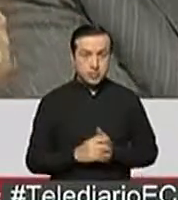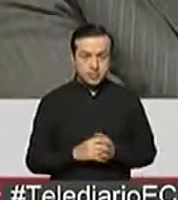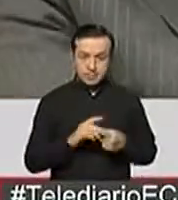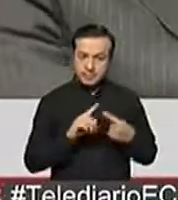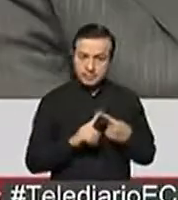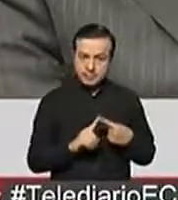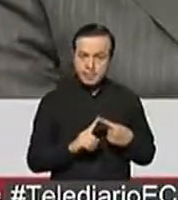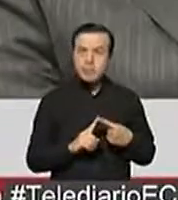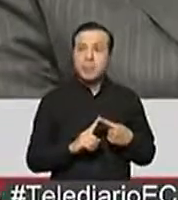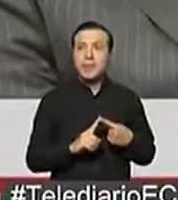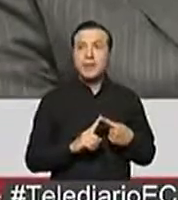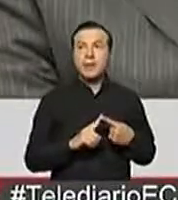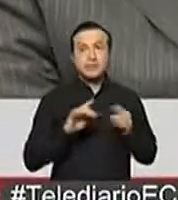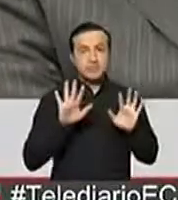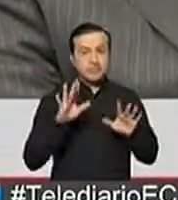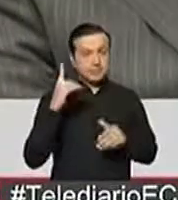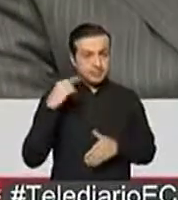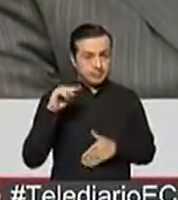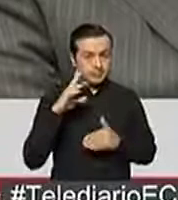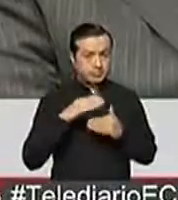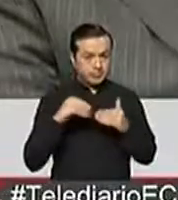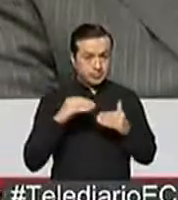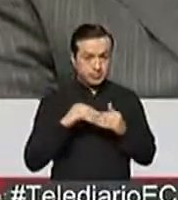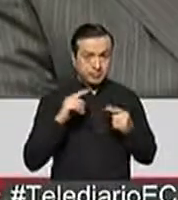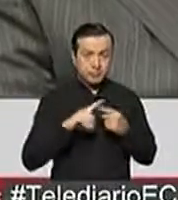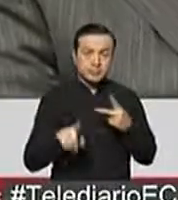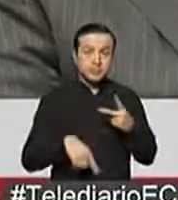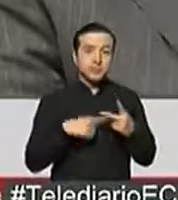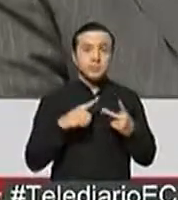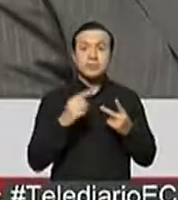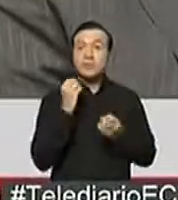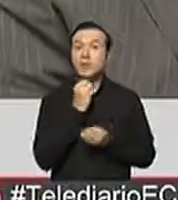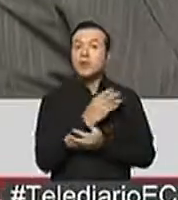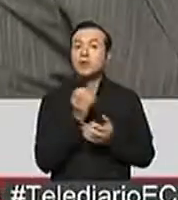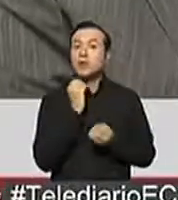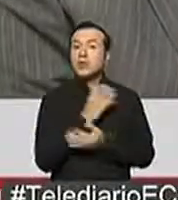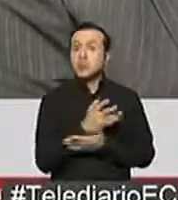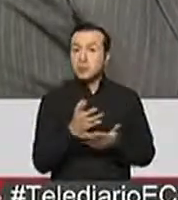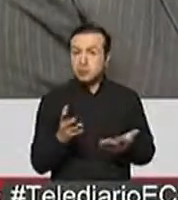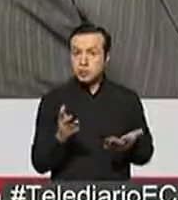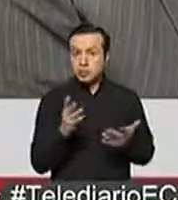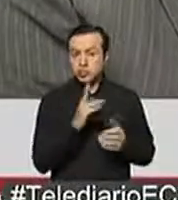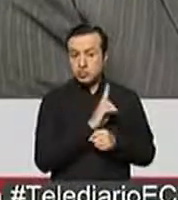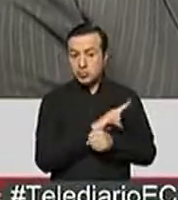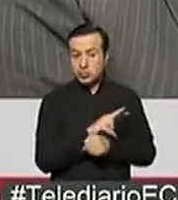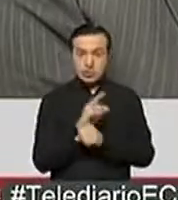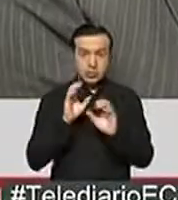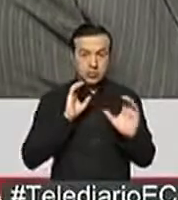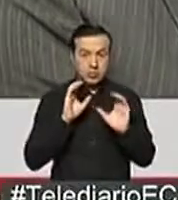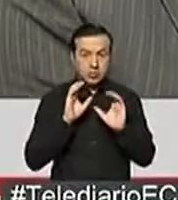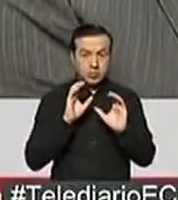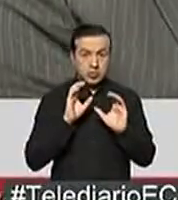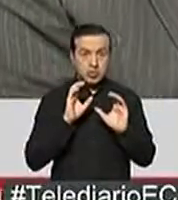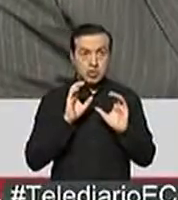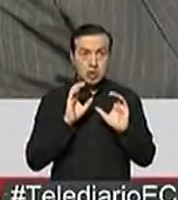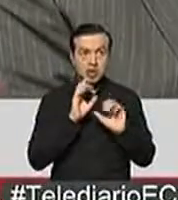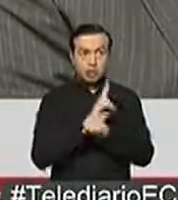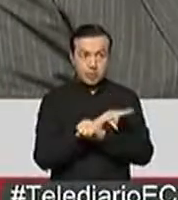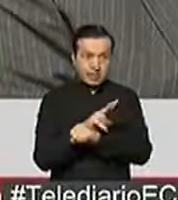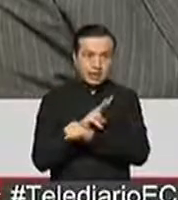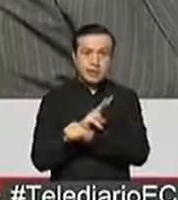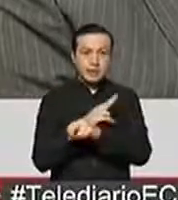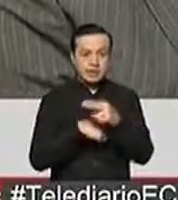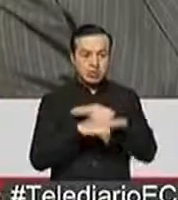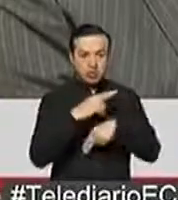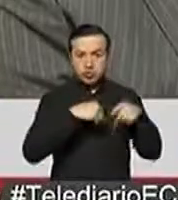lado, en cerca de 10 millones de dólares. Dos, de la información que tenemos de la Super de Economía Popular y Solidaria, esos bienes